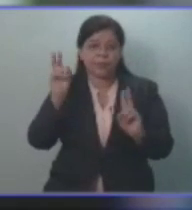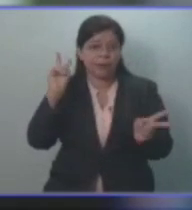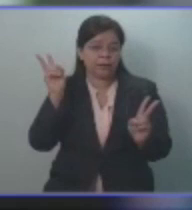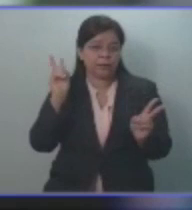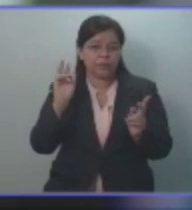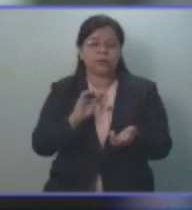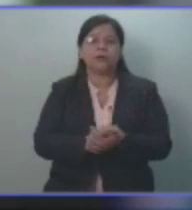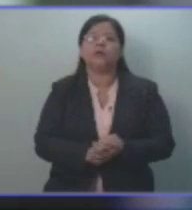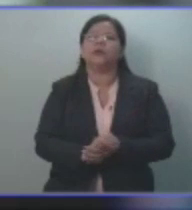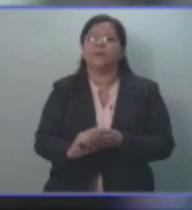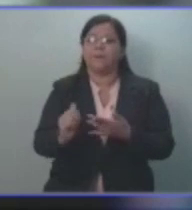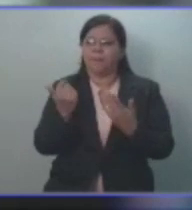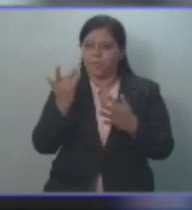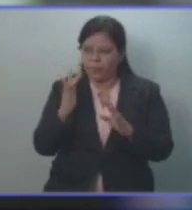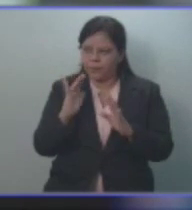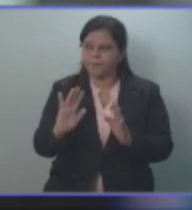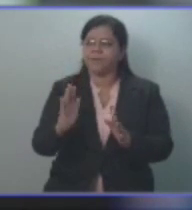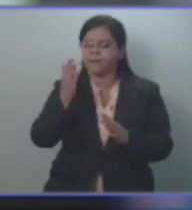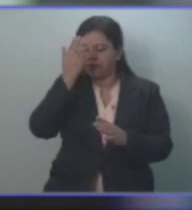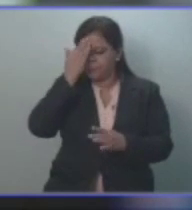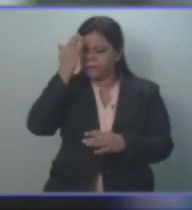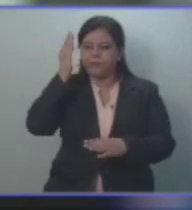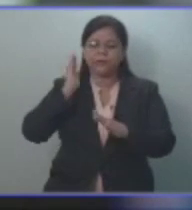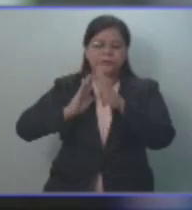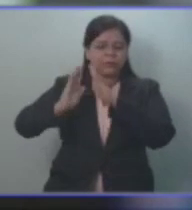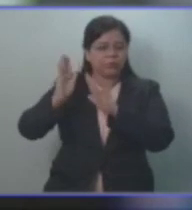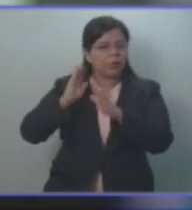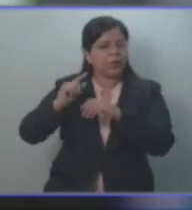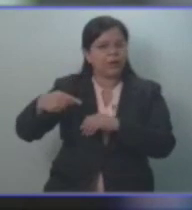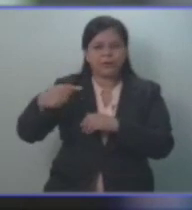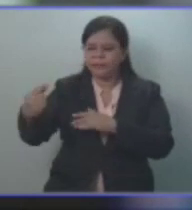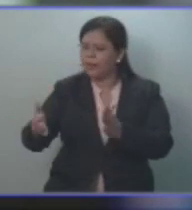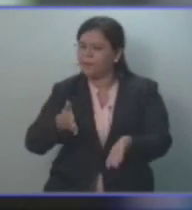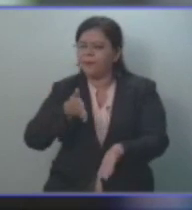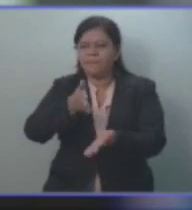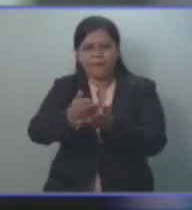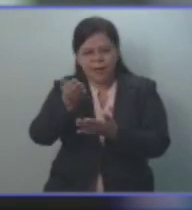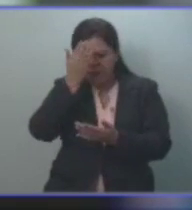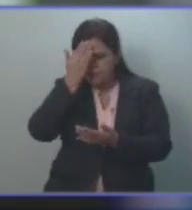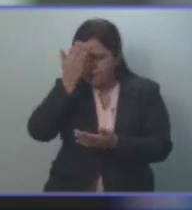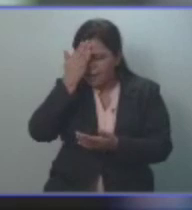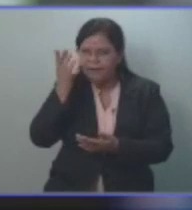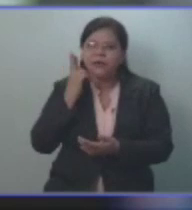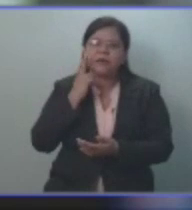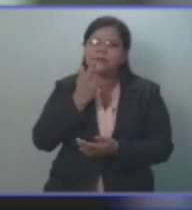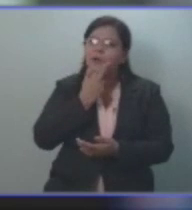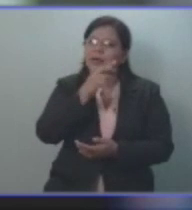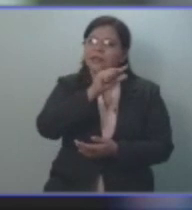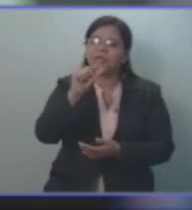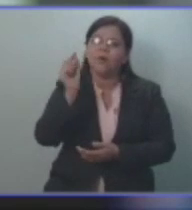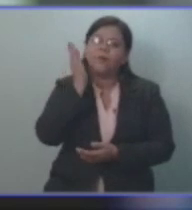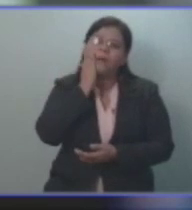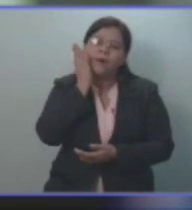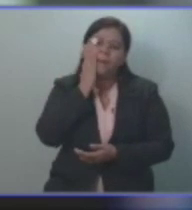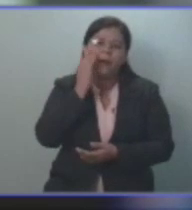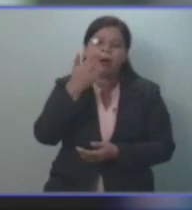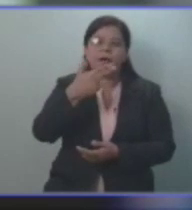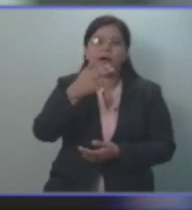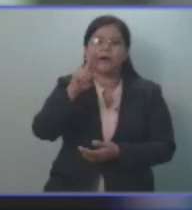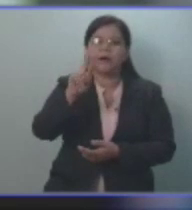Salvador. A lo largo de la historia siempre ha acudido y es una persona, una señora que